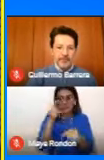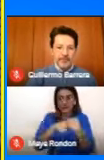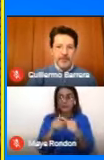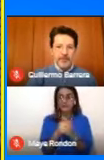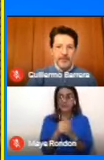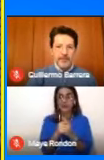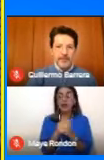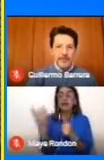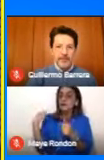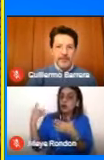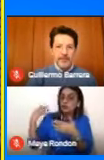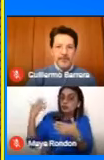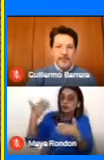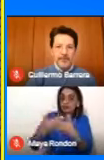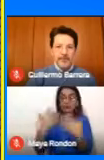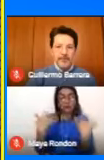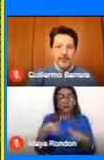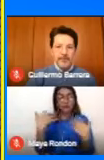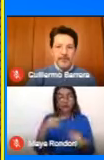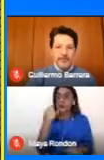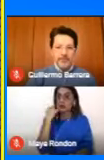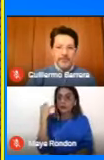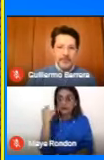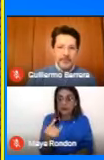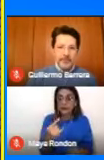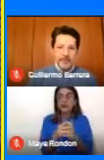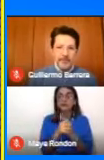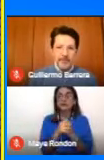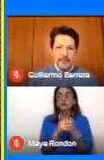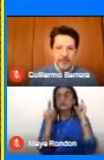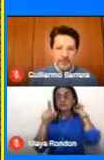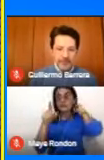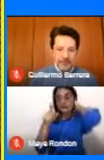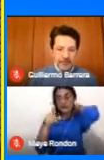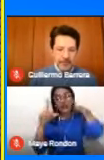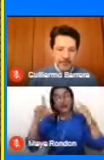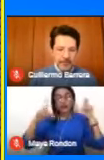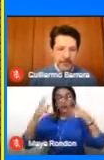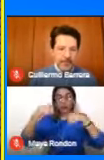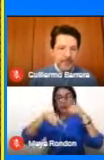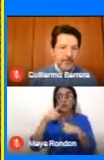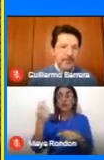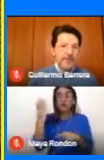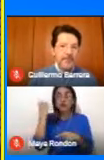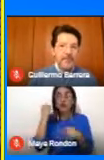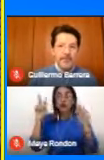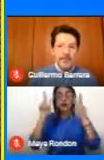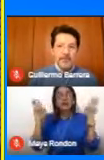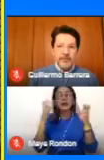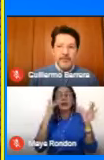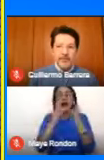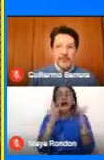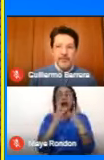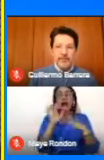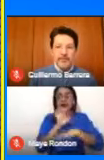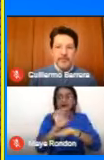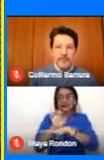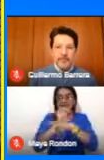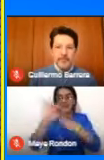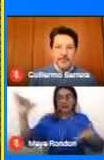venimos de un recorrido muy interesante por el turismo. La sesión anterior estuvimos hablando de agencias de